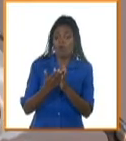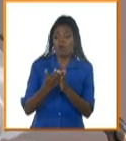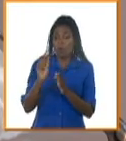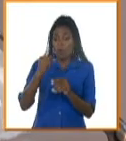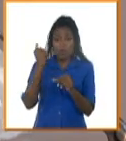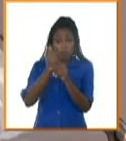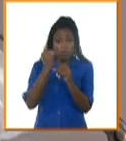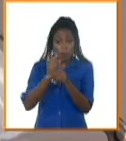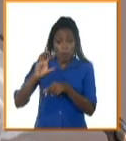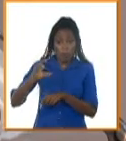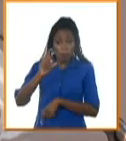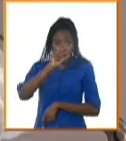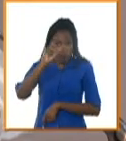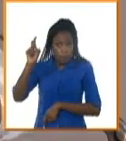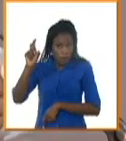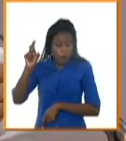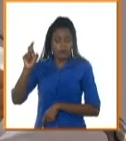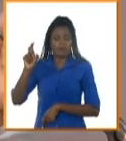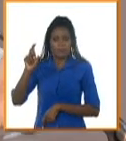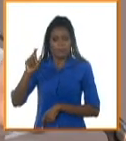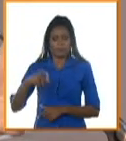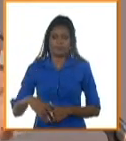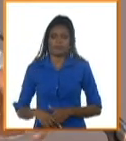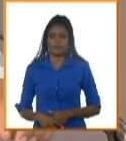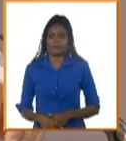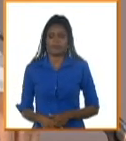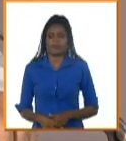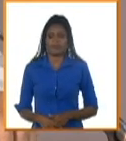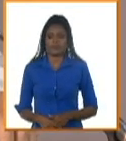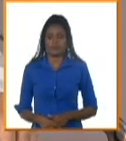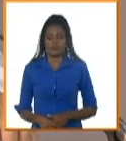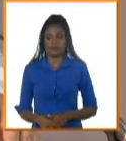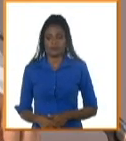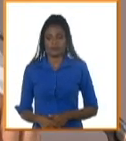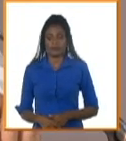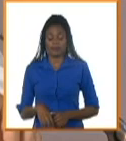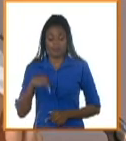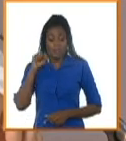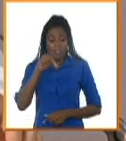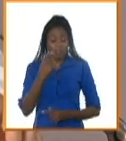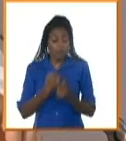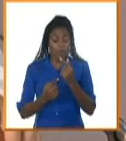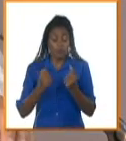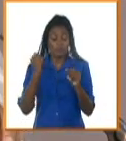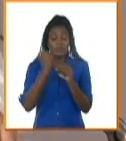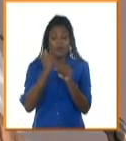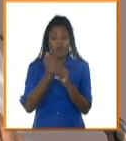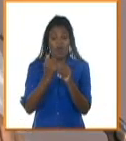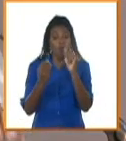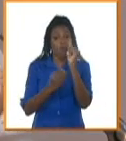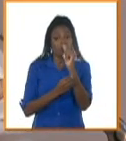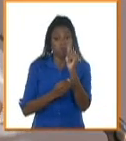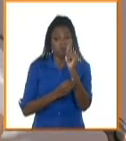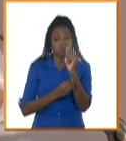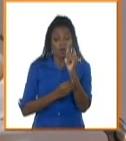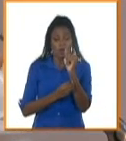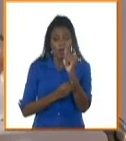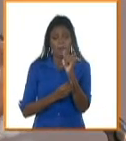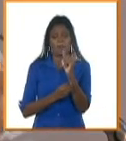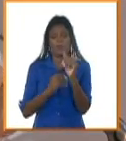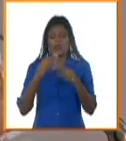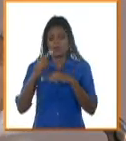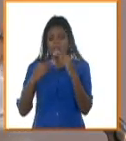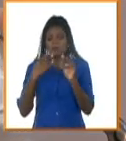trabajadores bancarios y el sistema financiero Nacional de que es algo que hay que trabajar muy fuerte y crear las condiciones pero repito